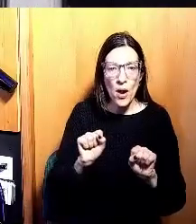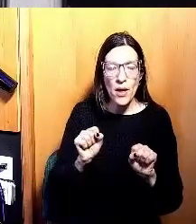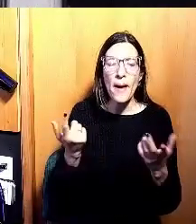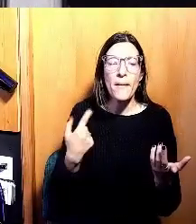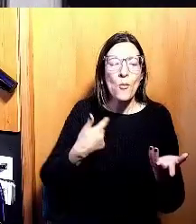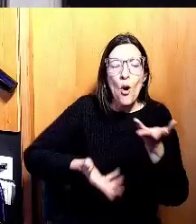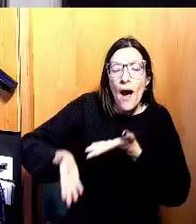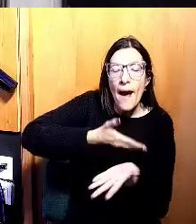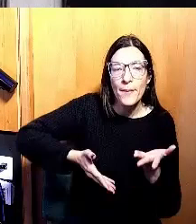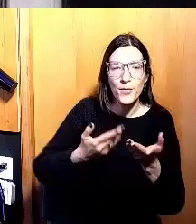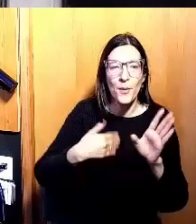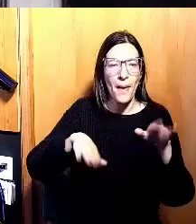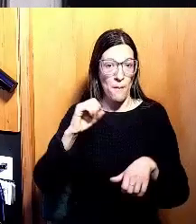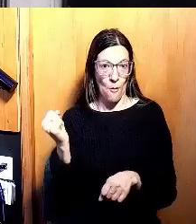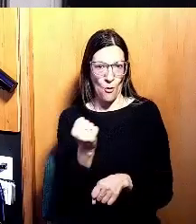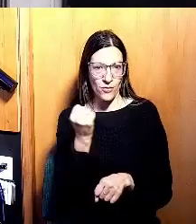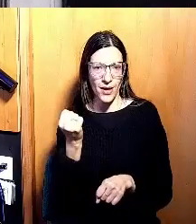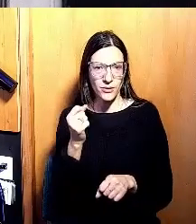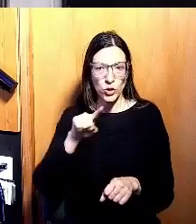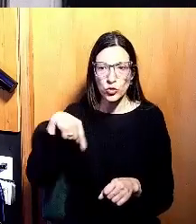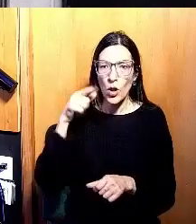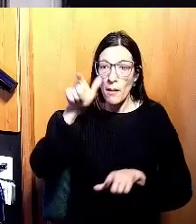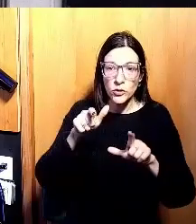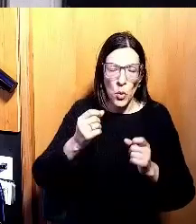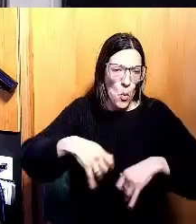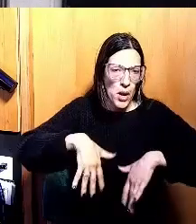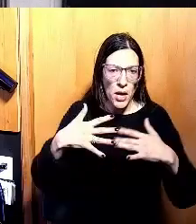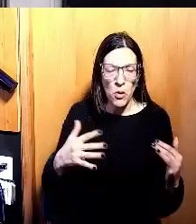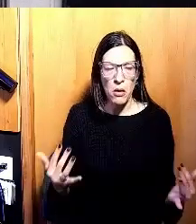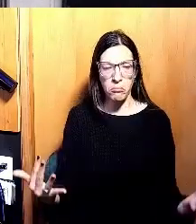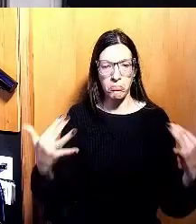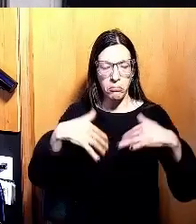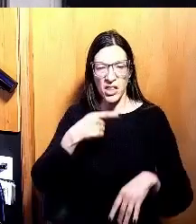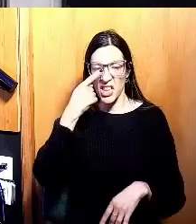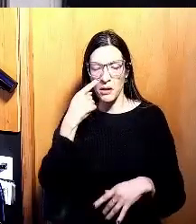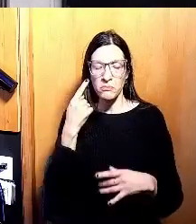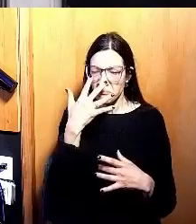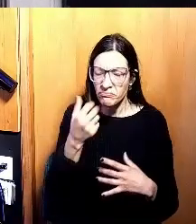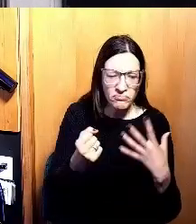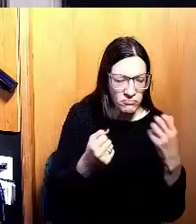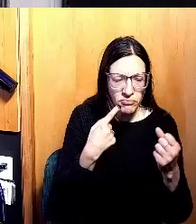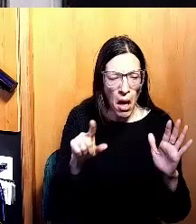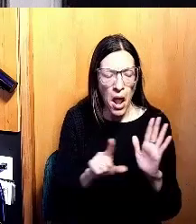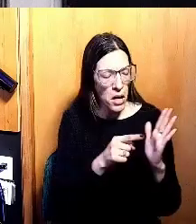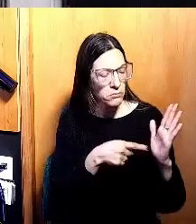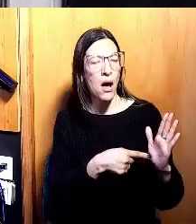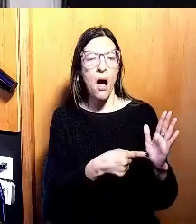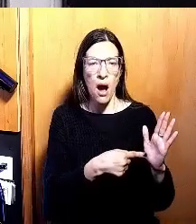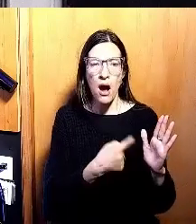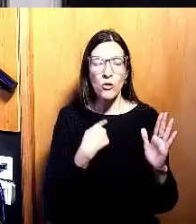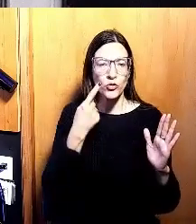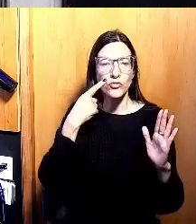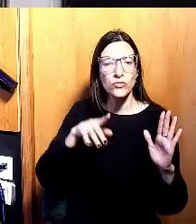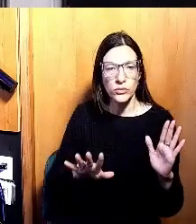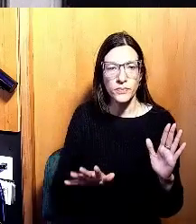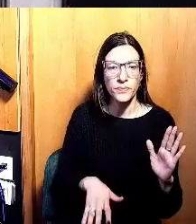un intercambio y un acercamiento a la población en general. Y ahora después vamos a ver que en realidad